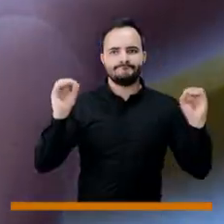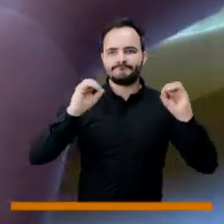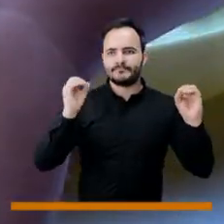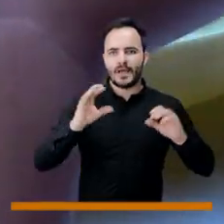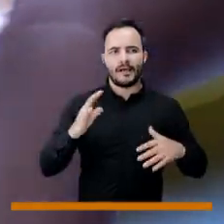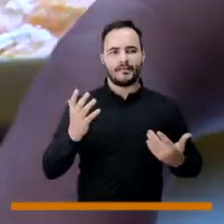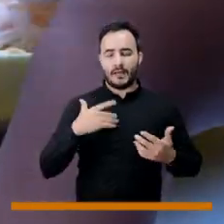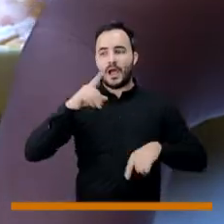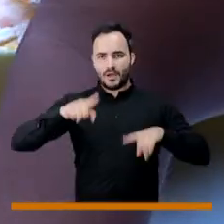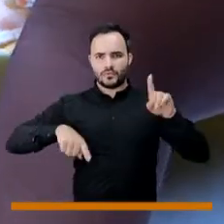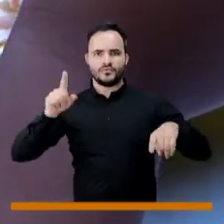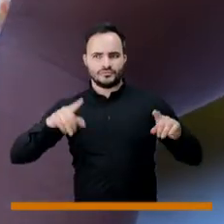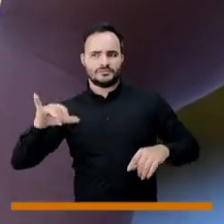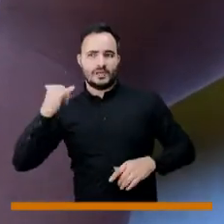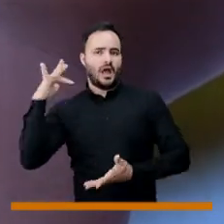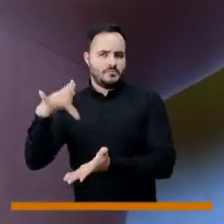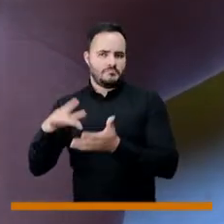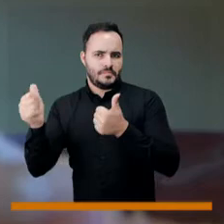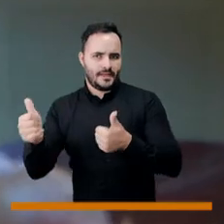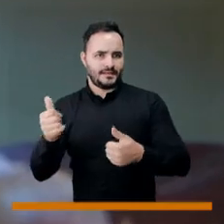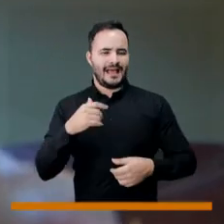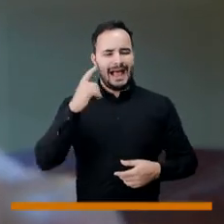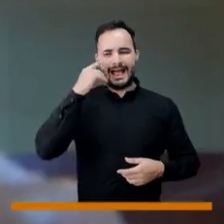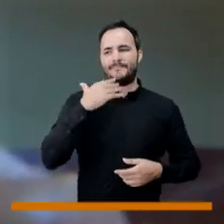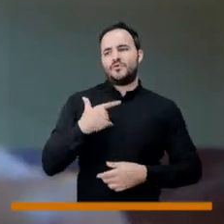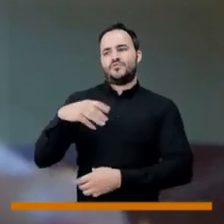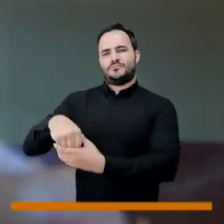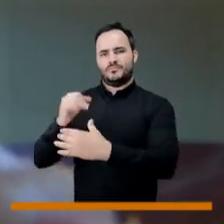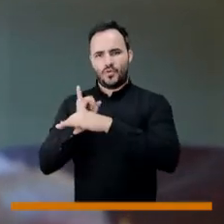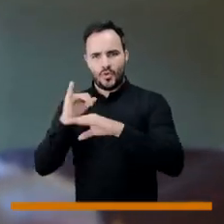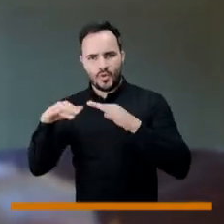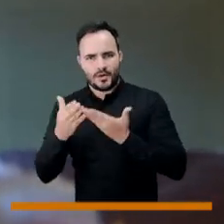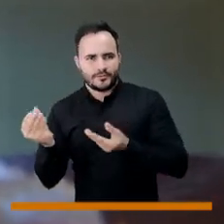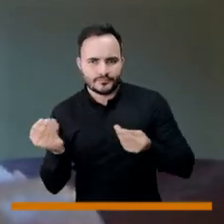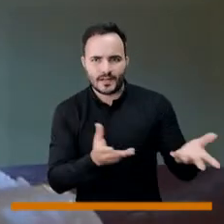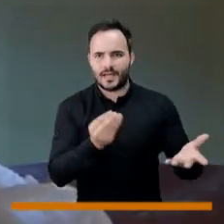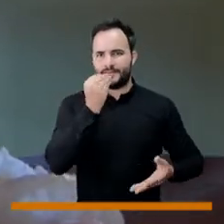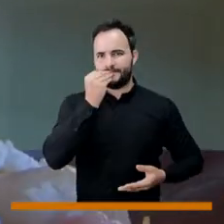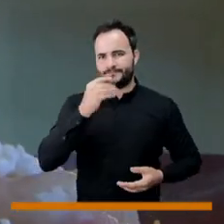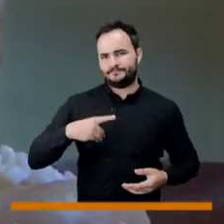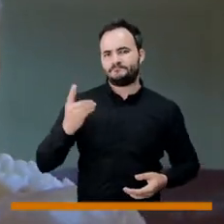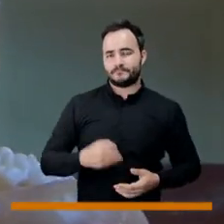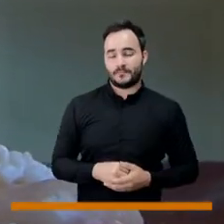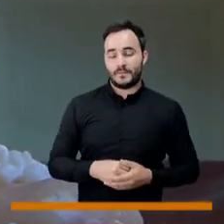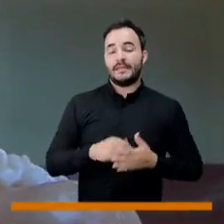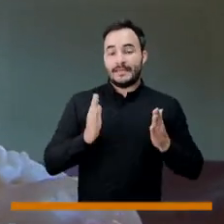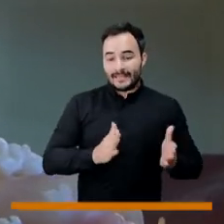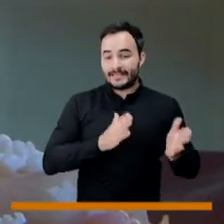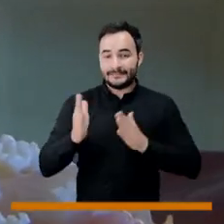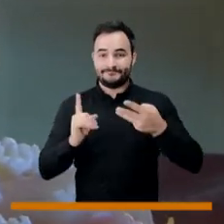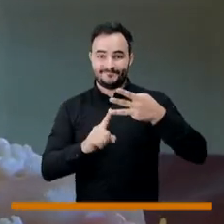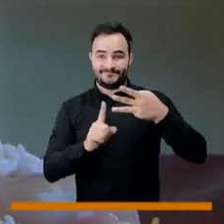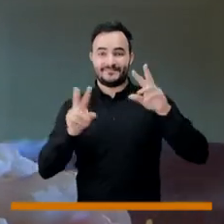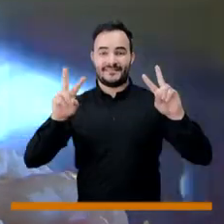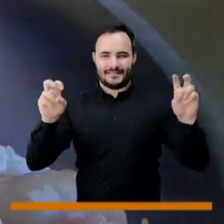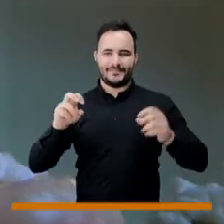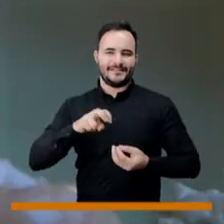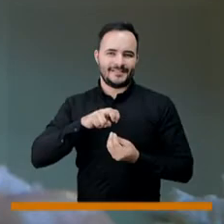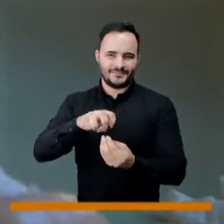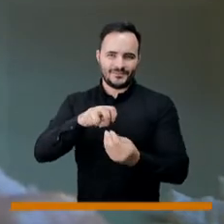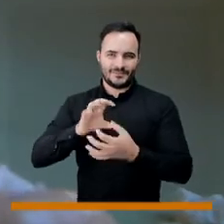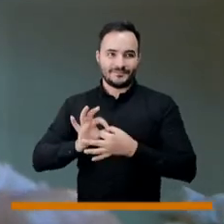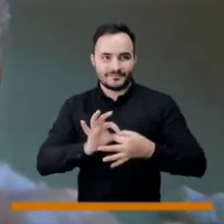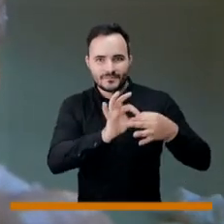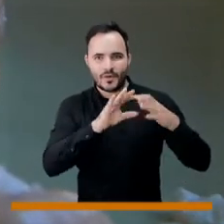ese algo no ese desayuno que pudiera tenerlos dentro de la misma institución educativa y tercero todo el tema de lo que